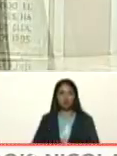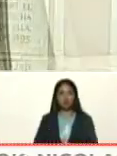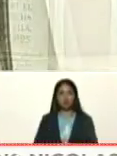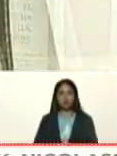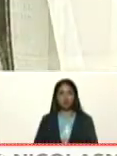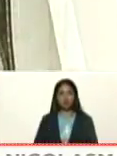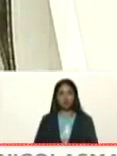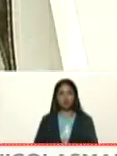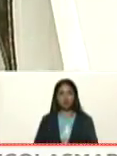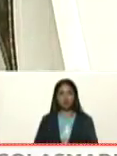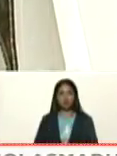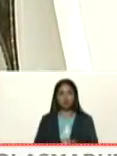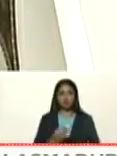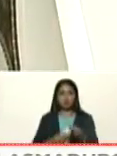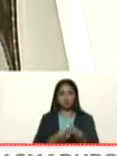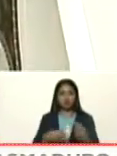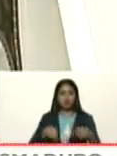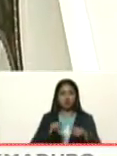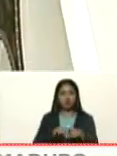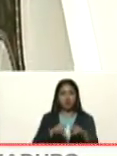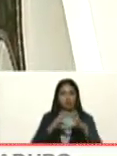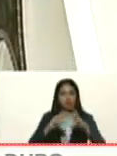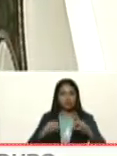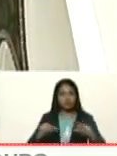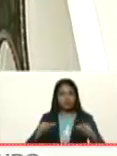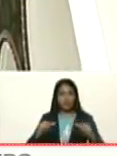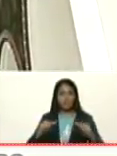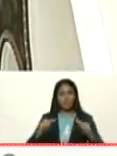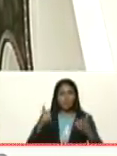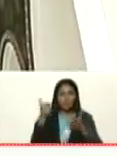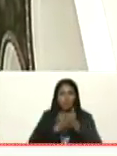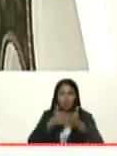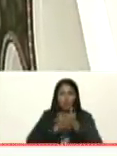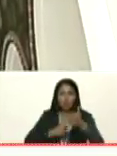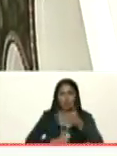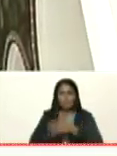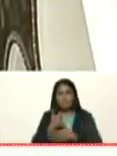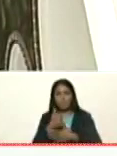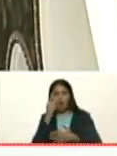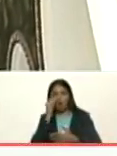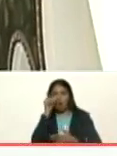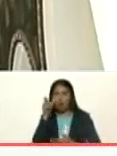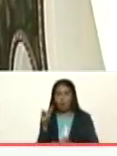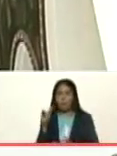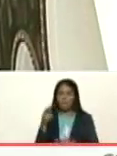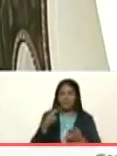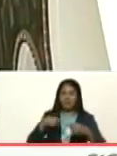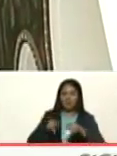Se batieron en el campo de batalla. Ahí estaba la Legión Británica.